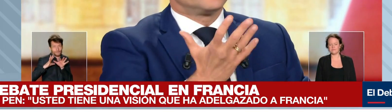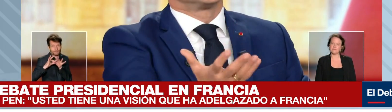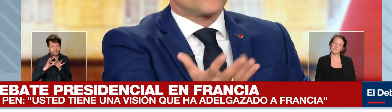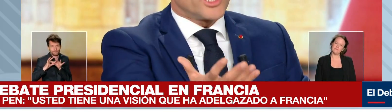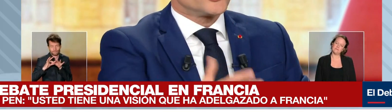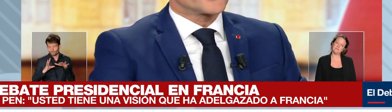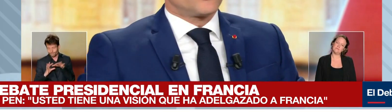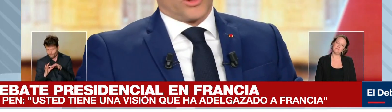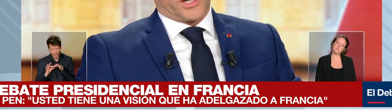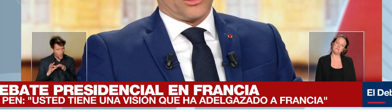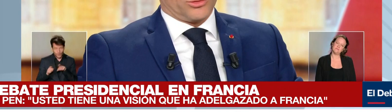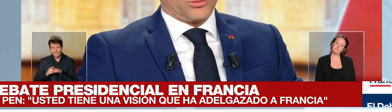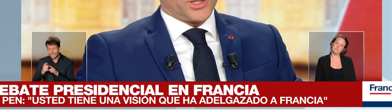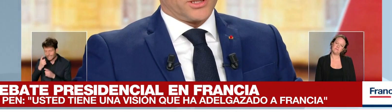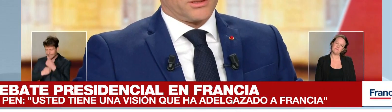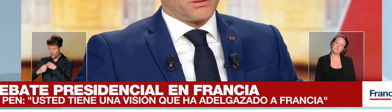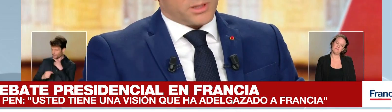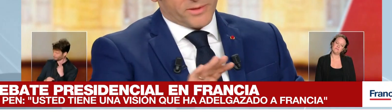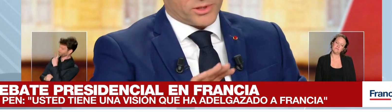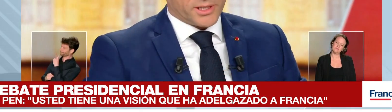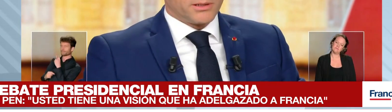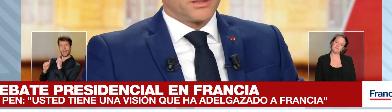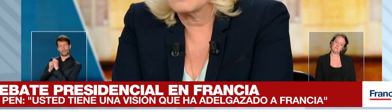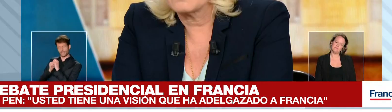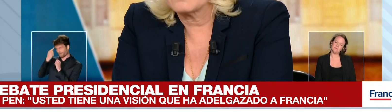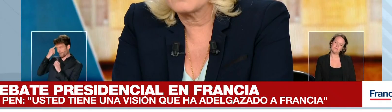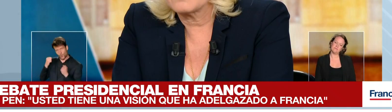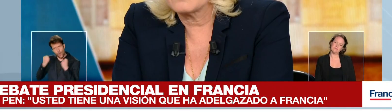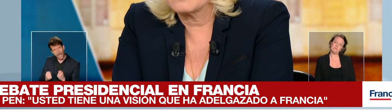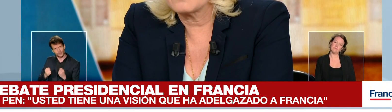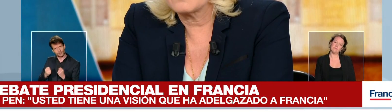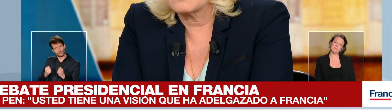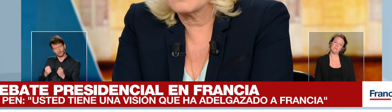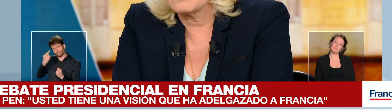relación mirando con lucidez y coraje en nuestra historia. Y ese no es su caso.